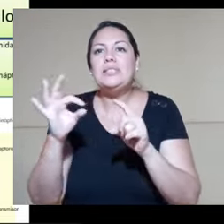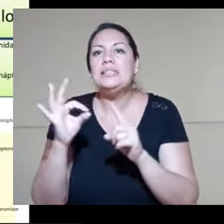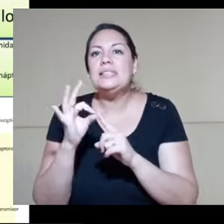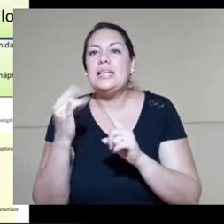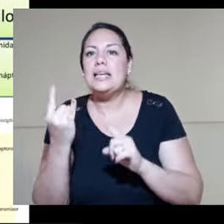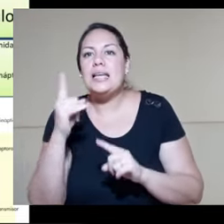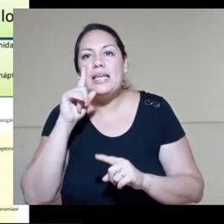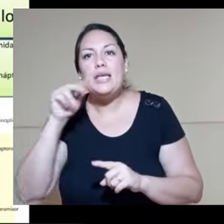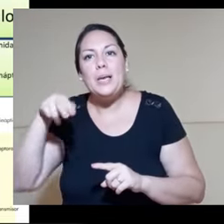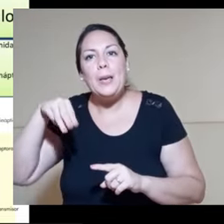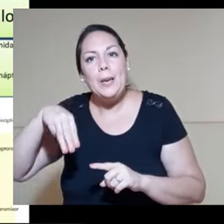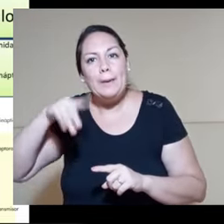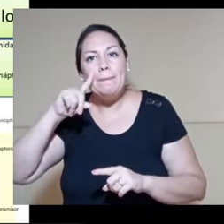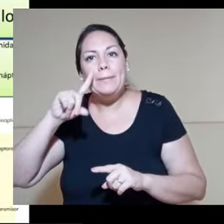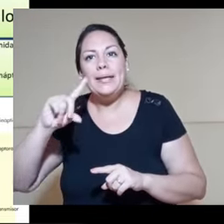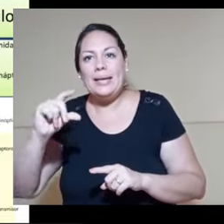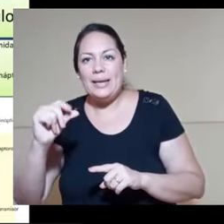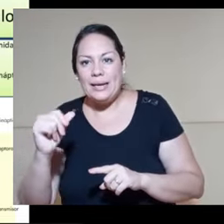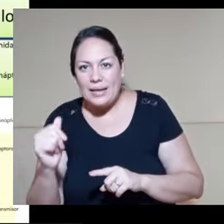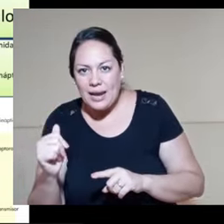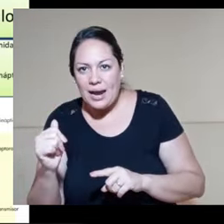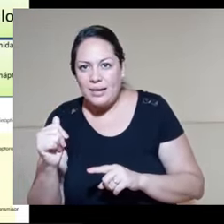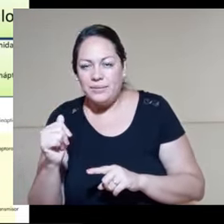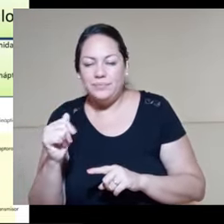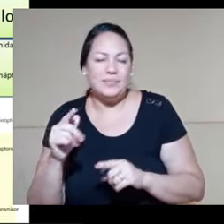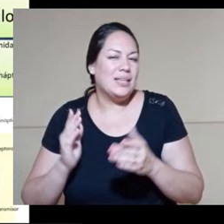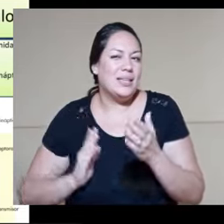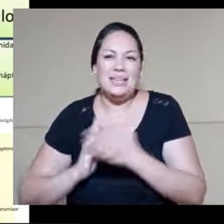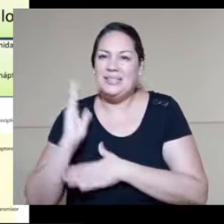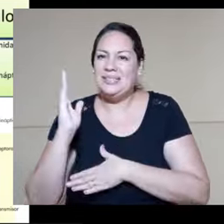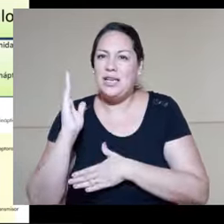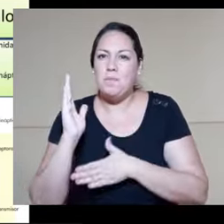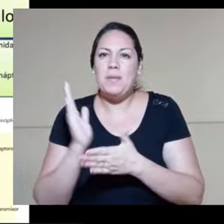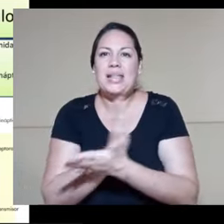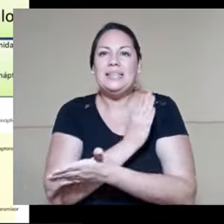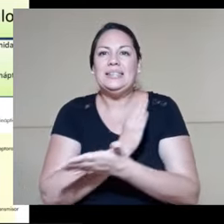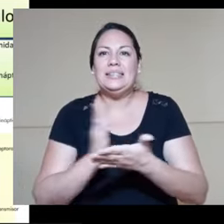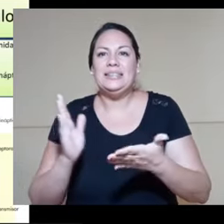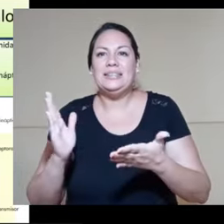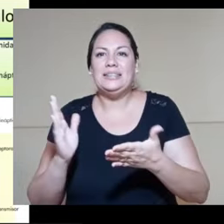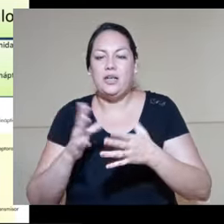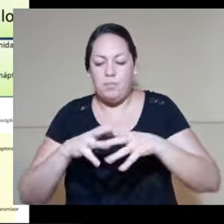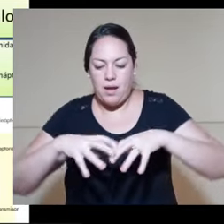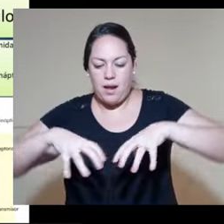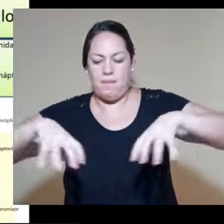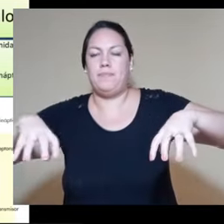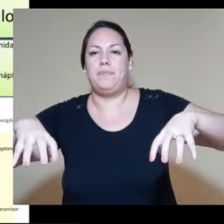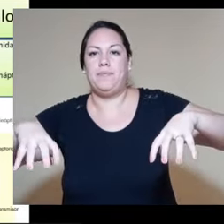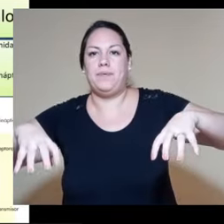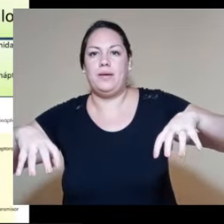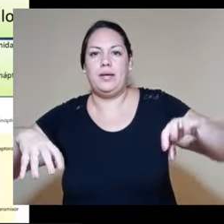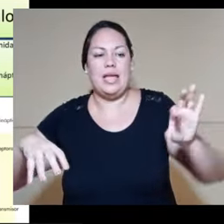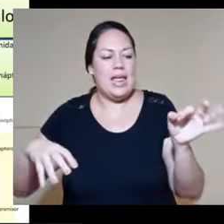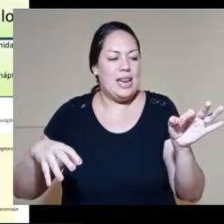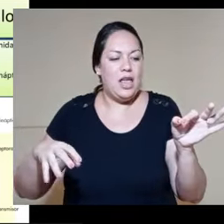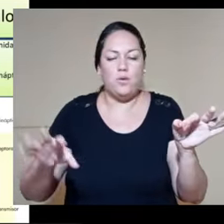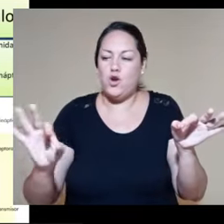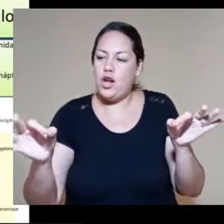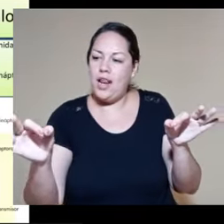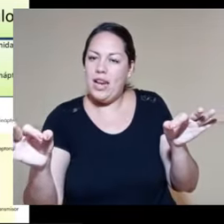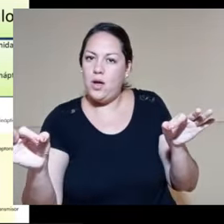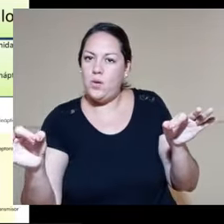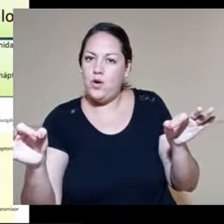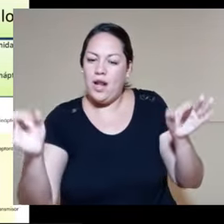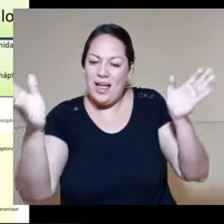se llama sinapsis química. Este tipo de sinapsis hay en todo espacio denominado hendidura sináptica que separa físicamente las